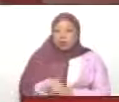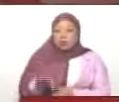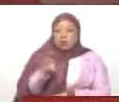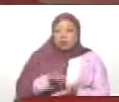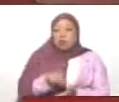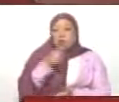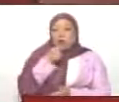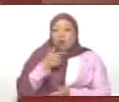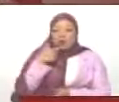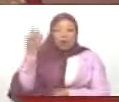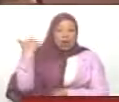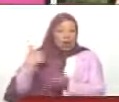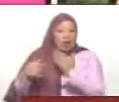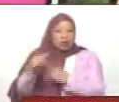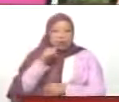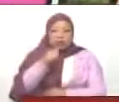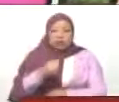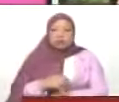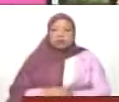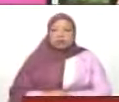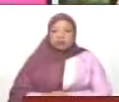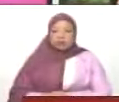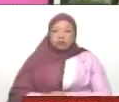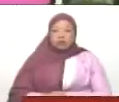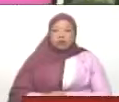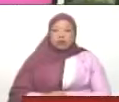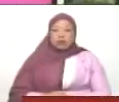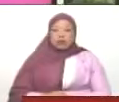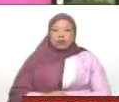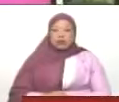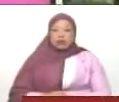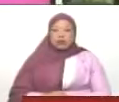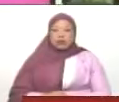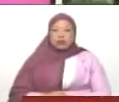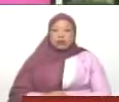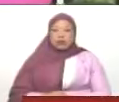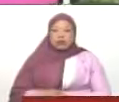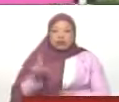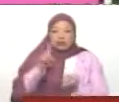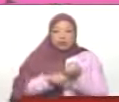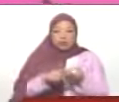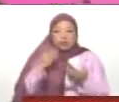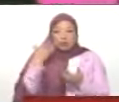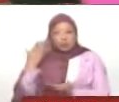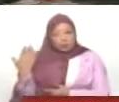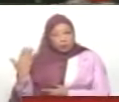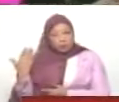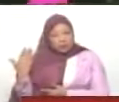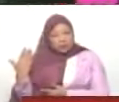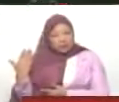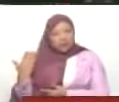sitios más recónditos. Mira, voy a darle golfeadito a Silita, ¿vale? Está bien.